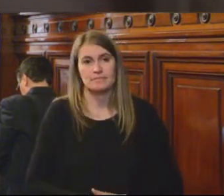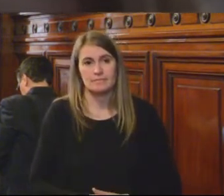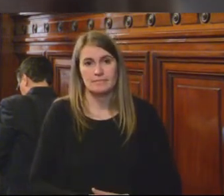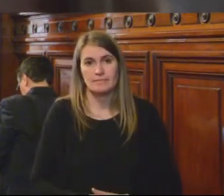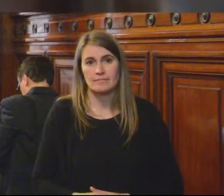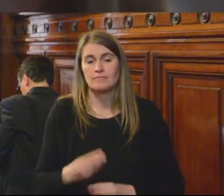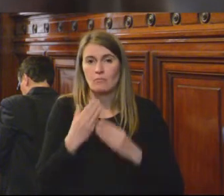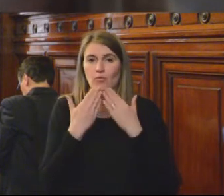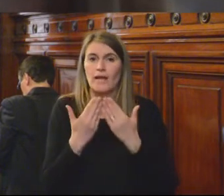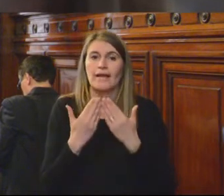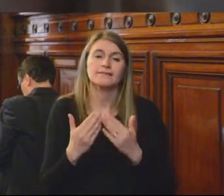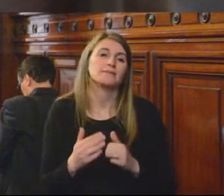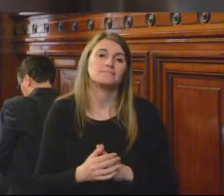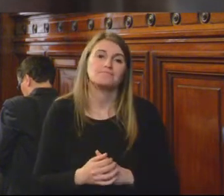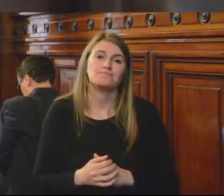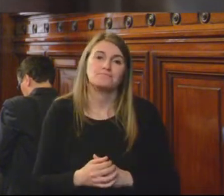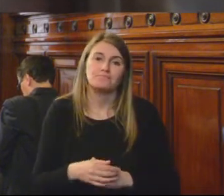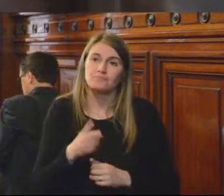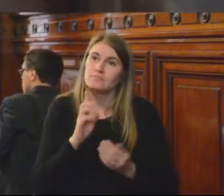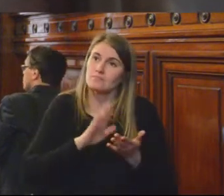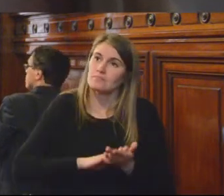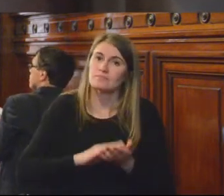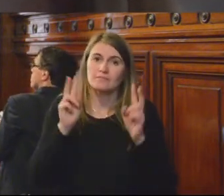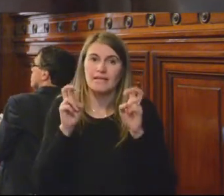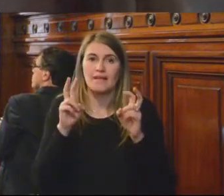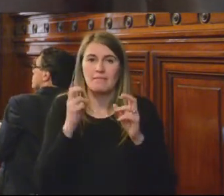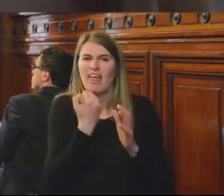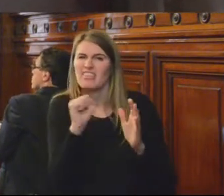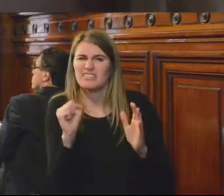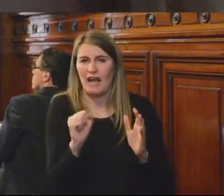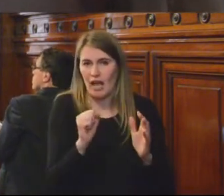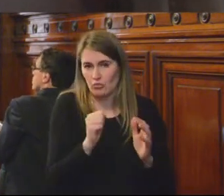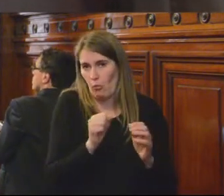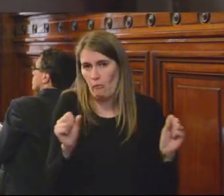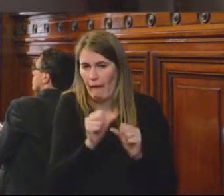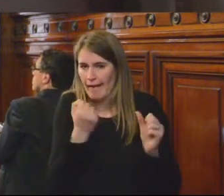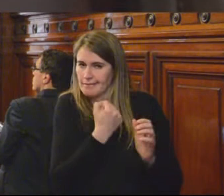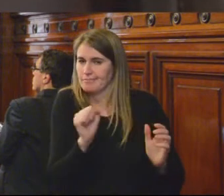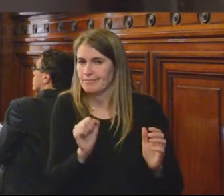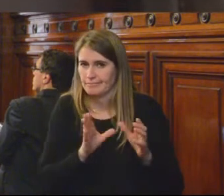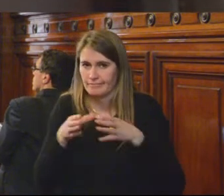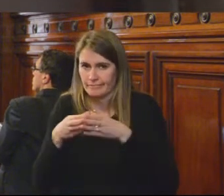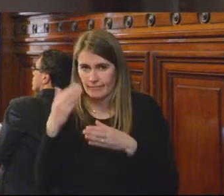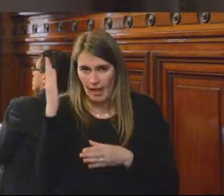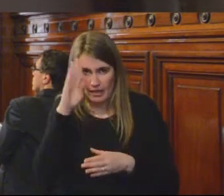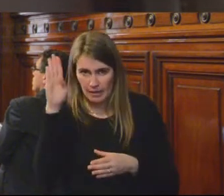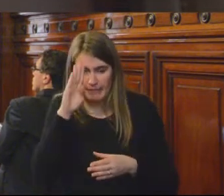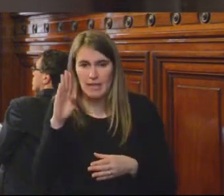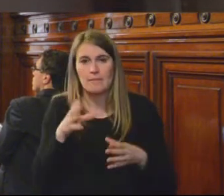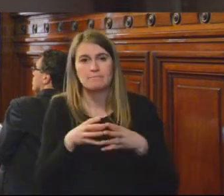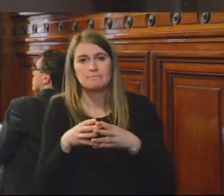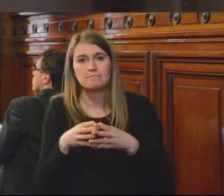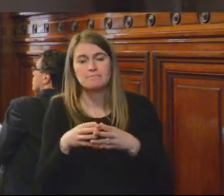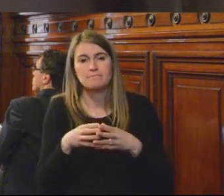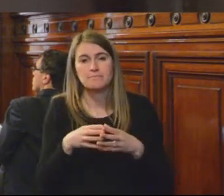Muchas gracias. Sobre la cuestión del desacato, yo creo que mi compañera ha explicado, y además